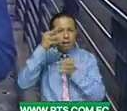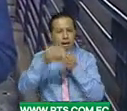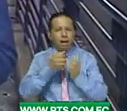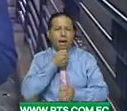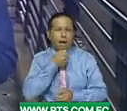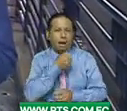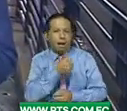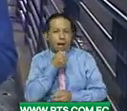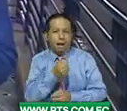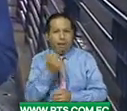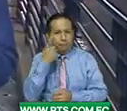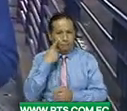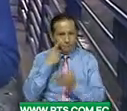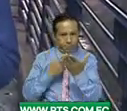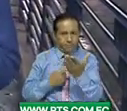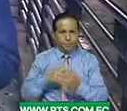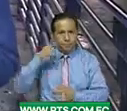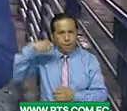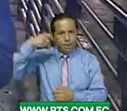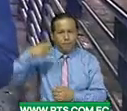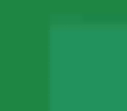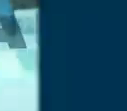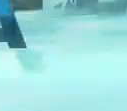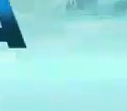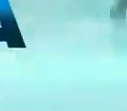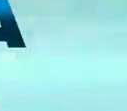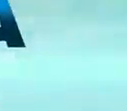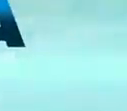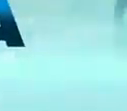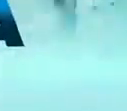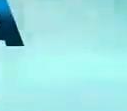pasó la mañana de hoy. Veamos.